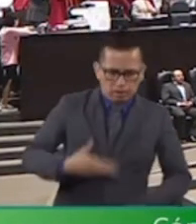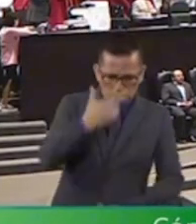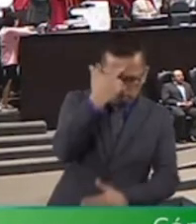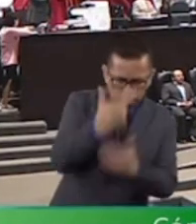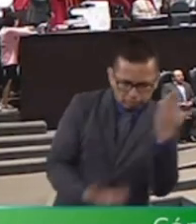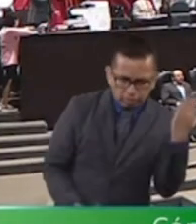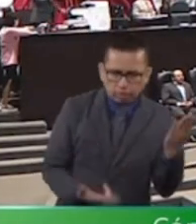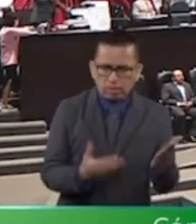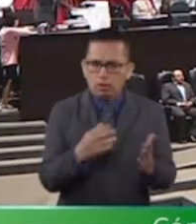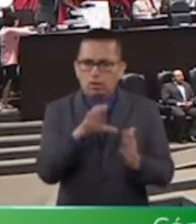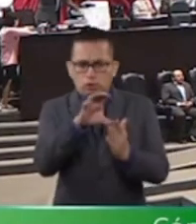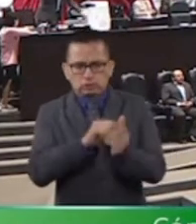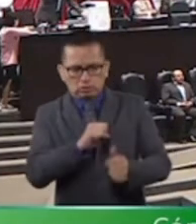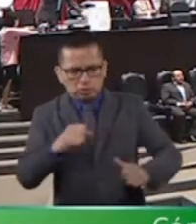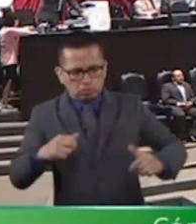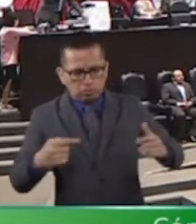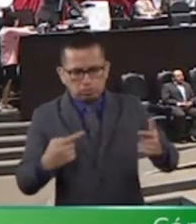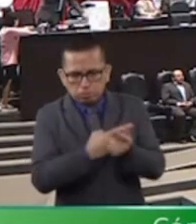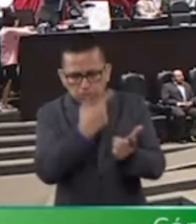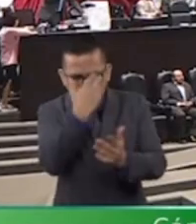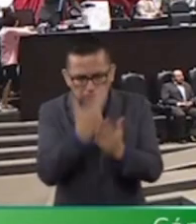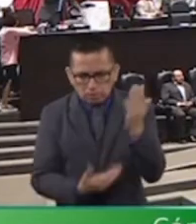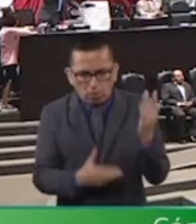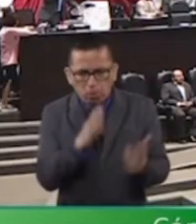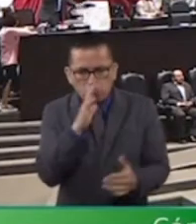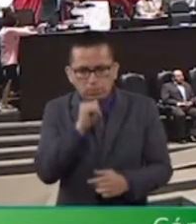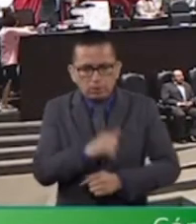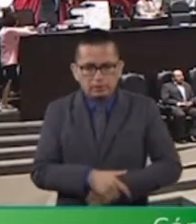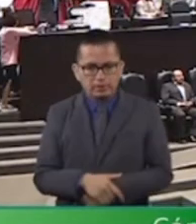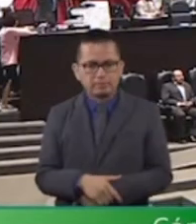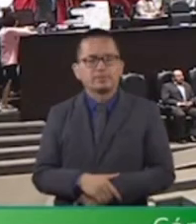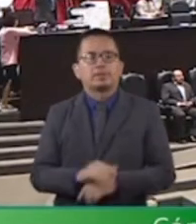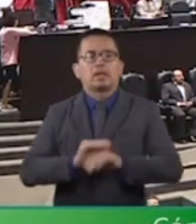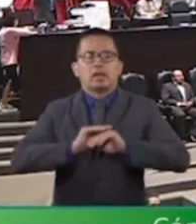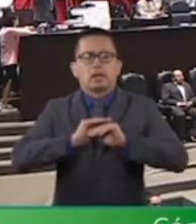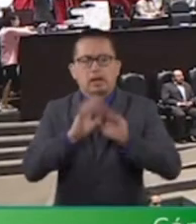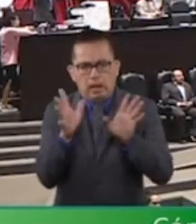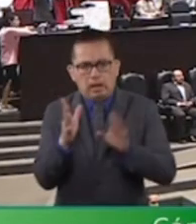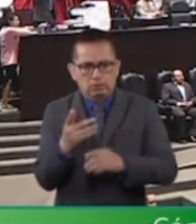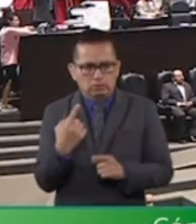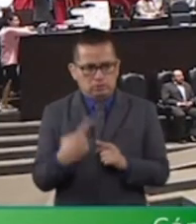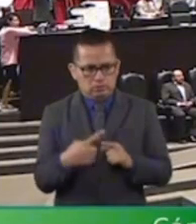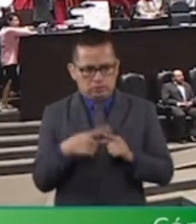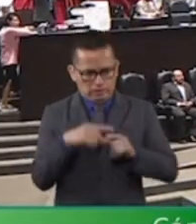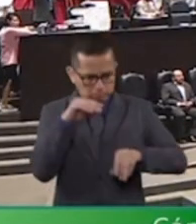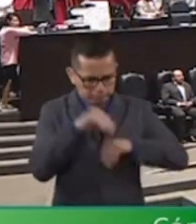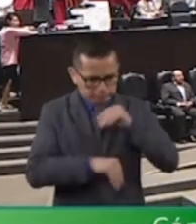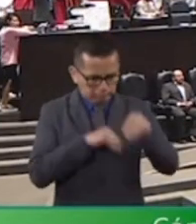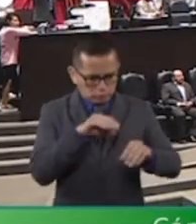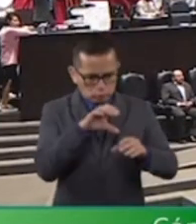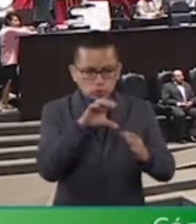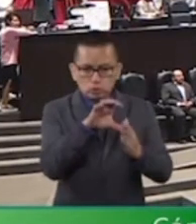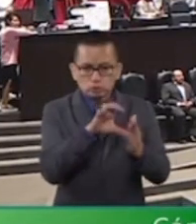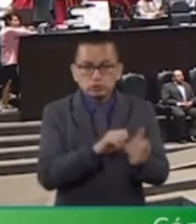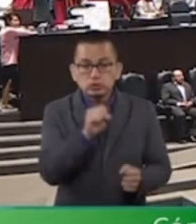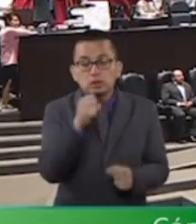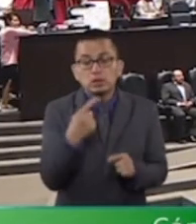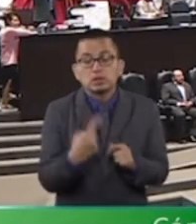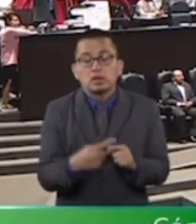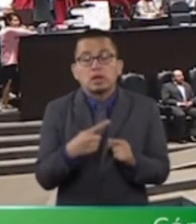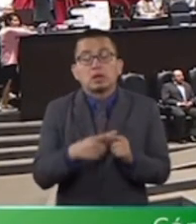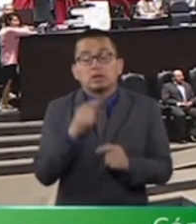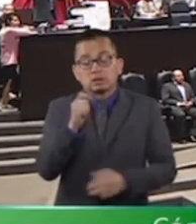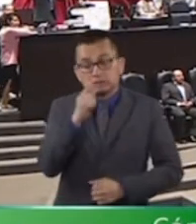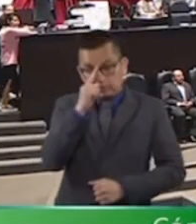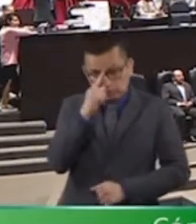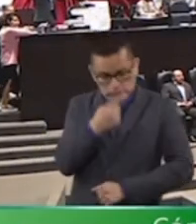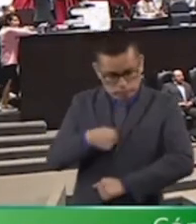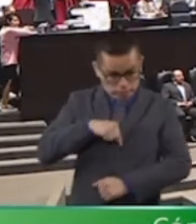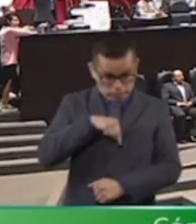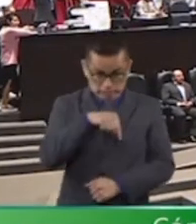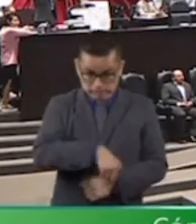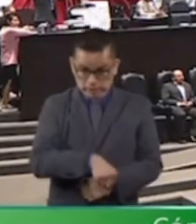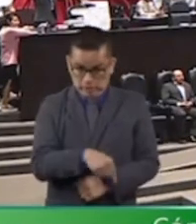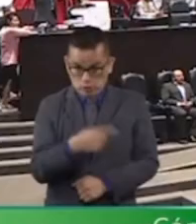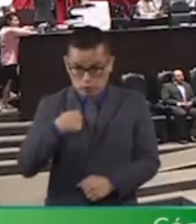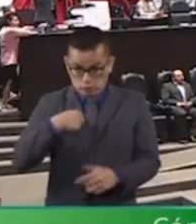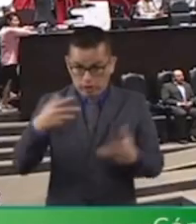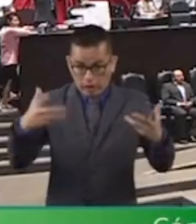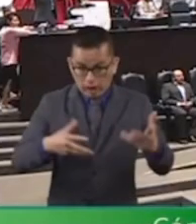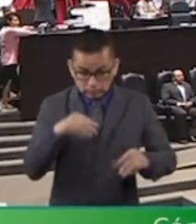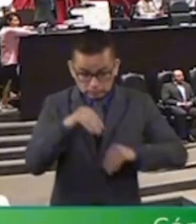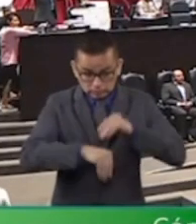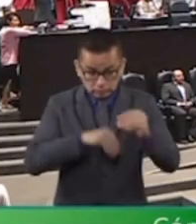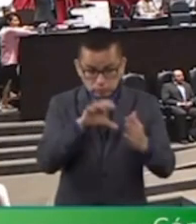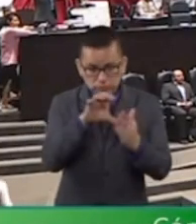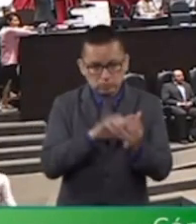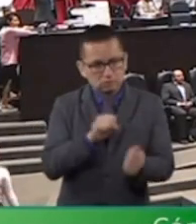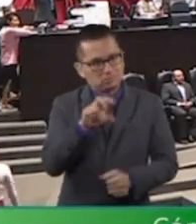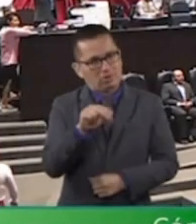por supuesto que el único constituyente permanente es el que se erige como tal y no este que se quiere erigir de